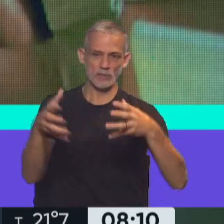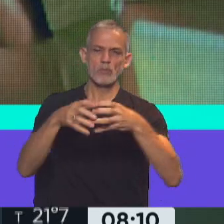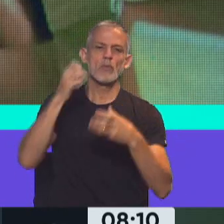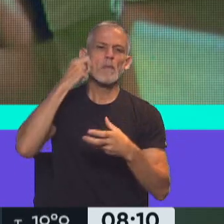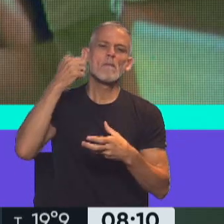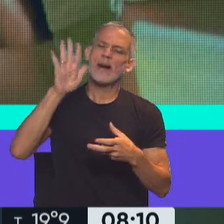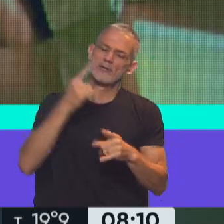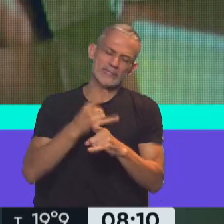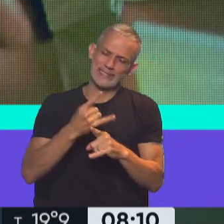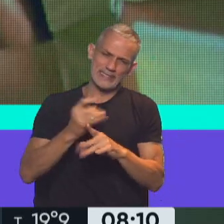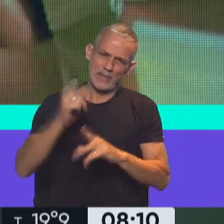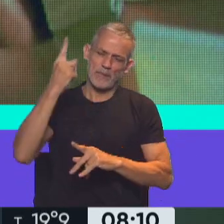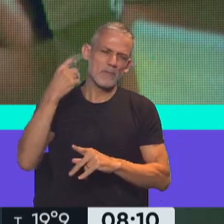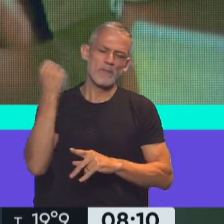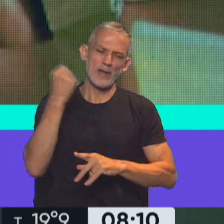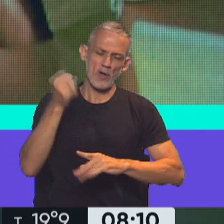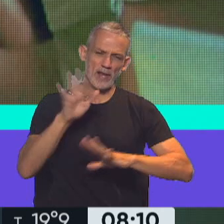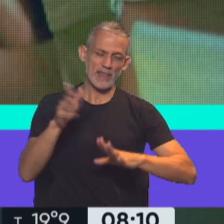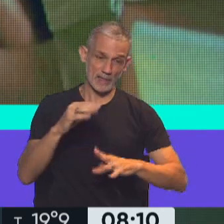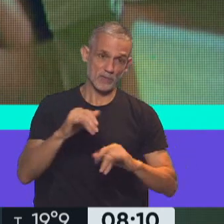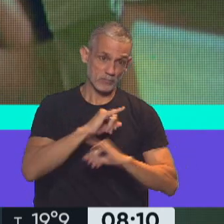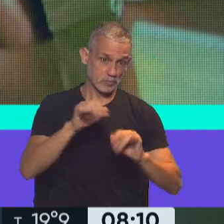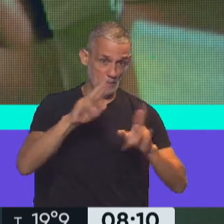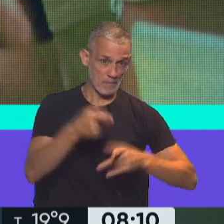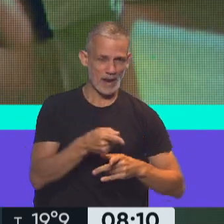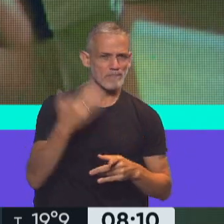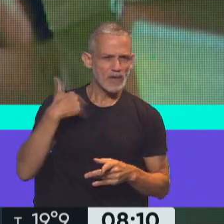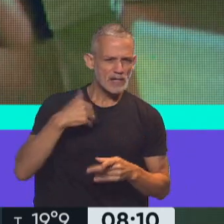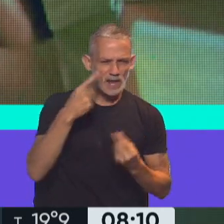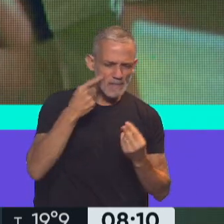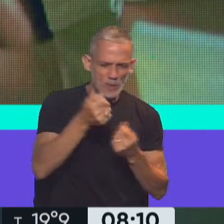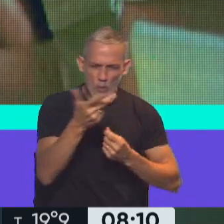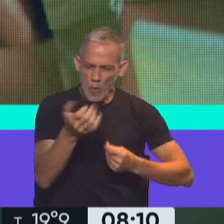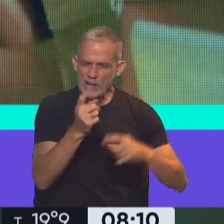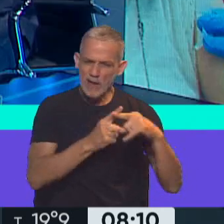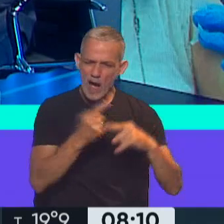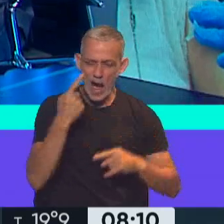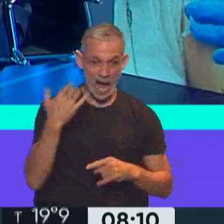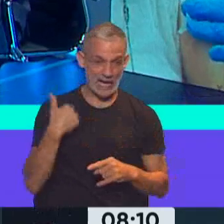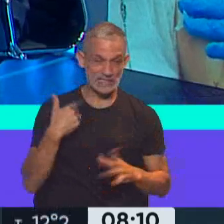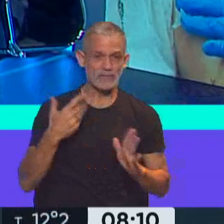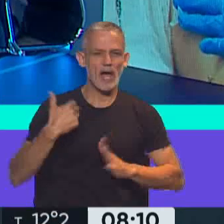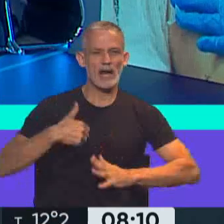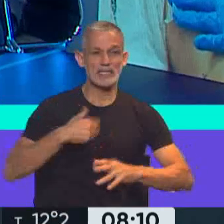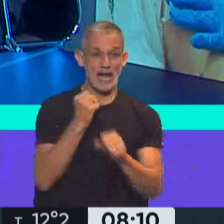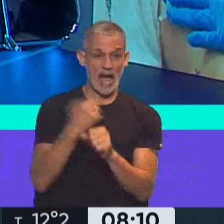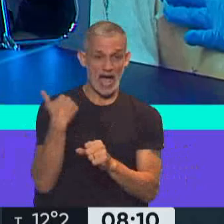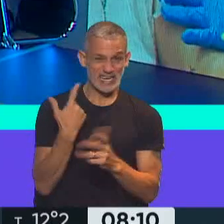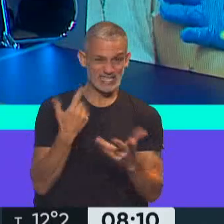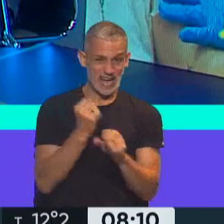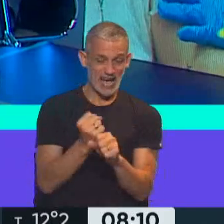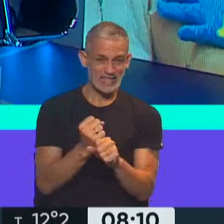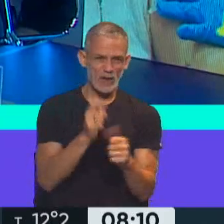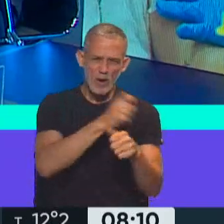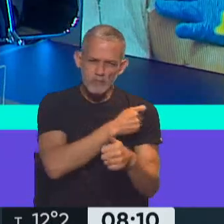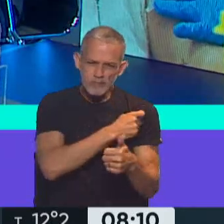como siempre fueron a lo largo de toda esta campaña ayer revisaba los números y vos fijate argentina hasta el día de ayer aplicó